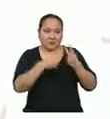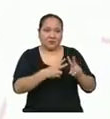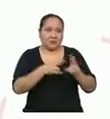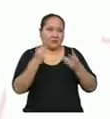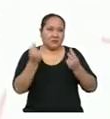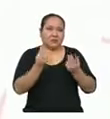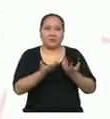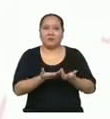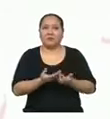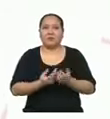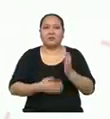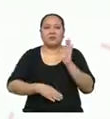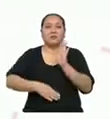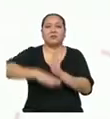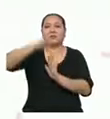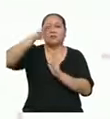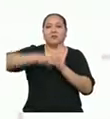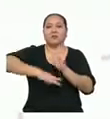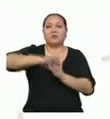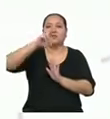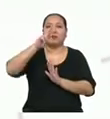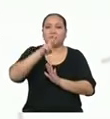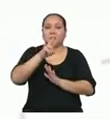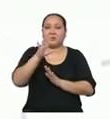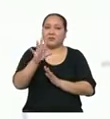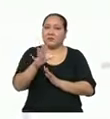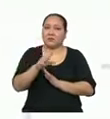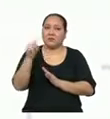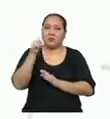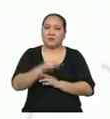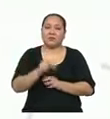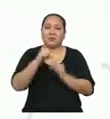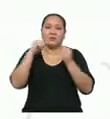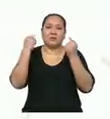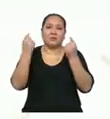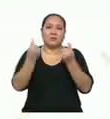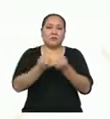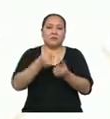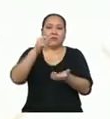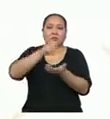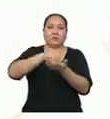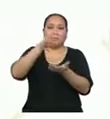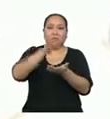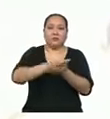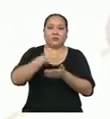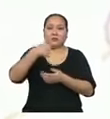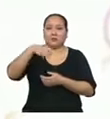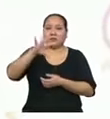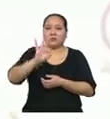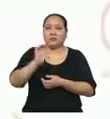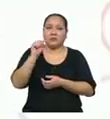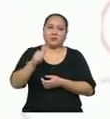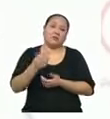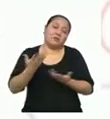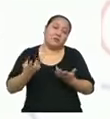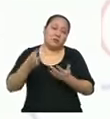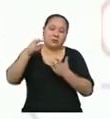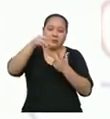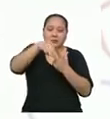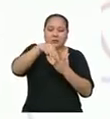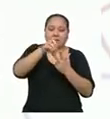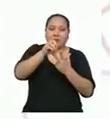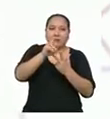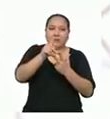vista. El dato mayor de frecuencia es 25. Pertenece al grupo de estudiantes con nota de 19. Entonces la moda también